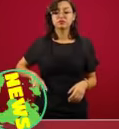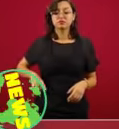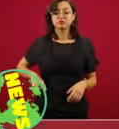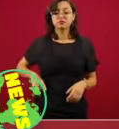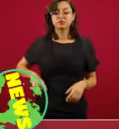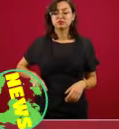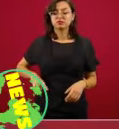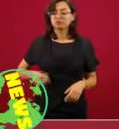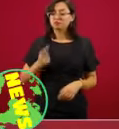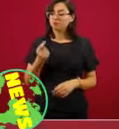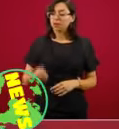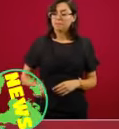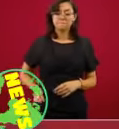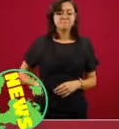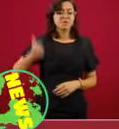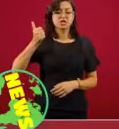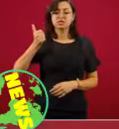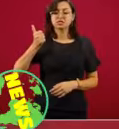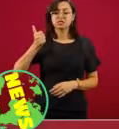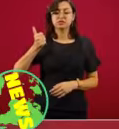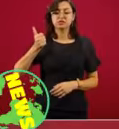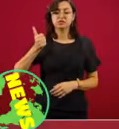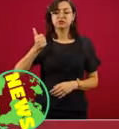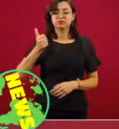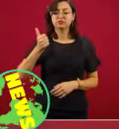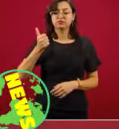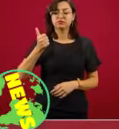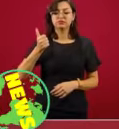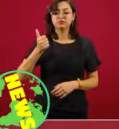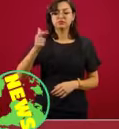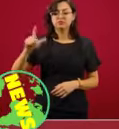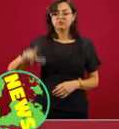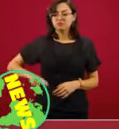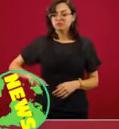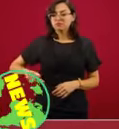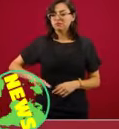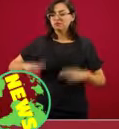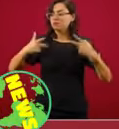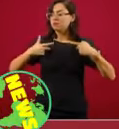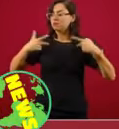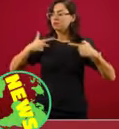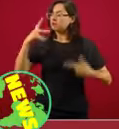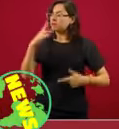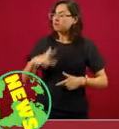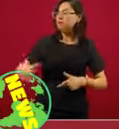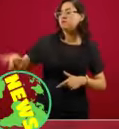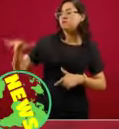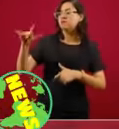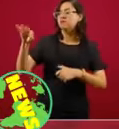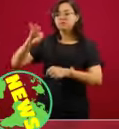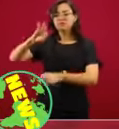como nunca, es un gobierno que protege al pueblo,